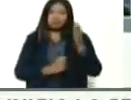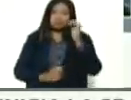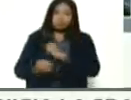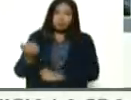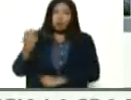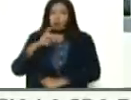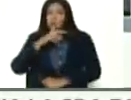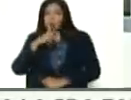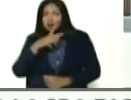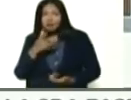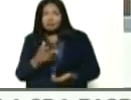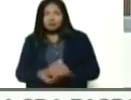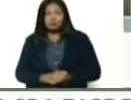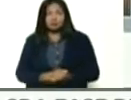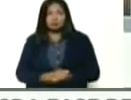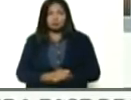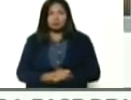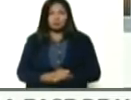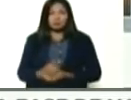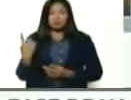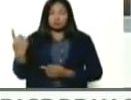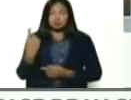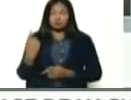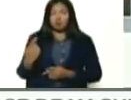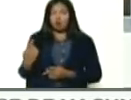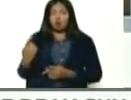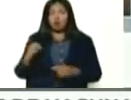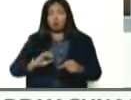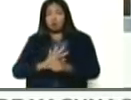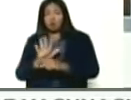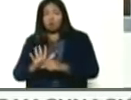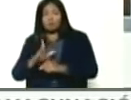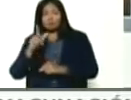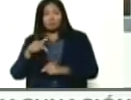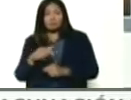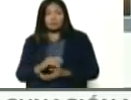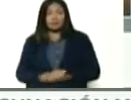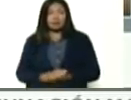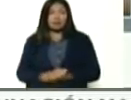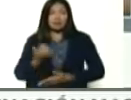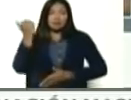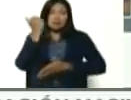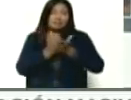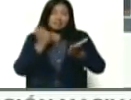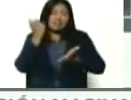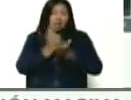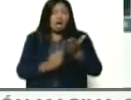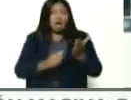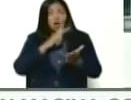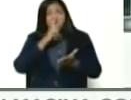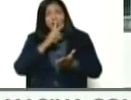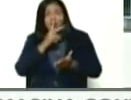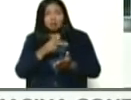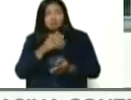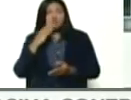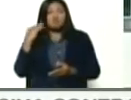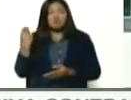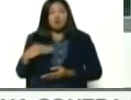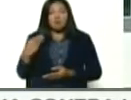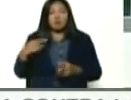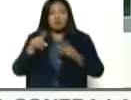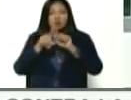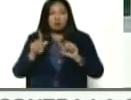huérfano con el coronavirus y masacrado decenas de asesinatos de jóvenes